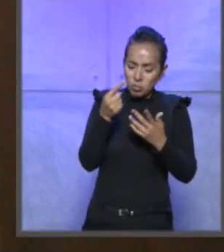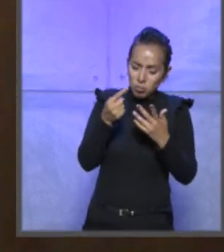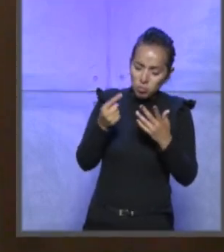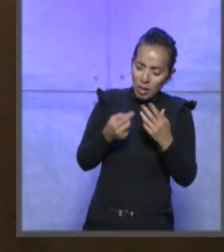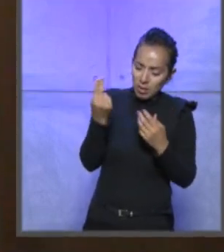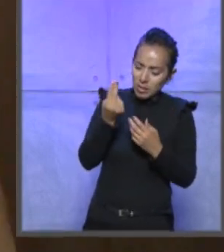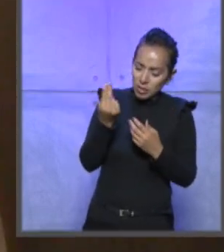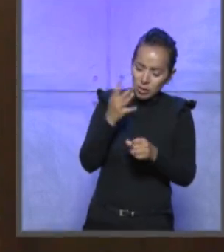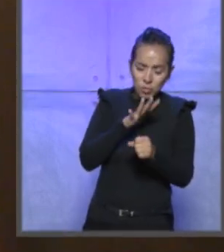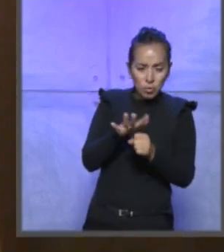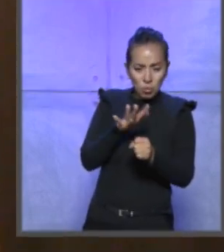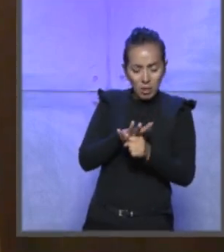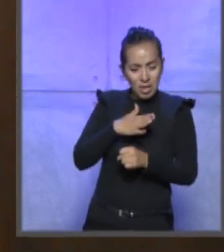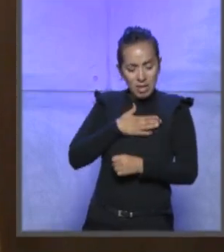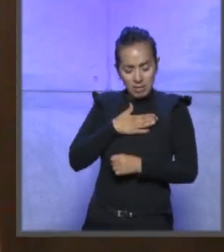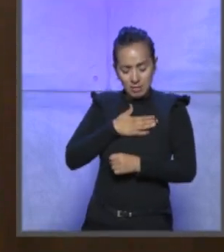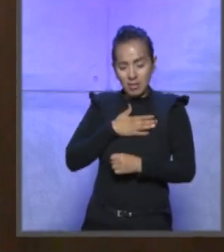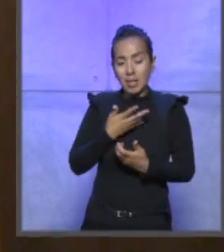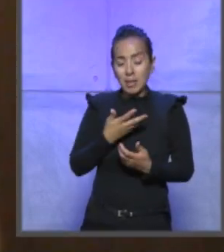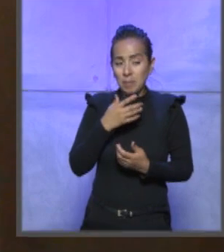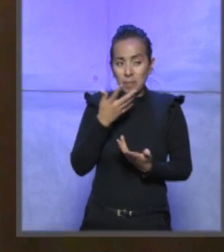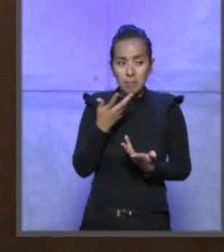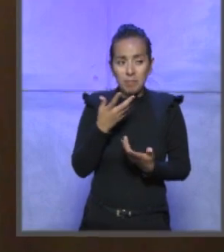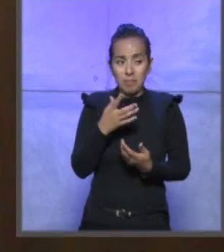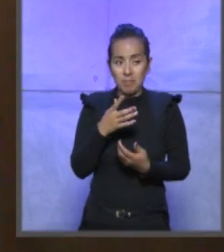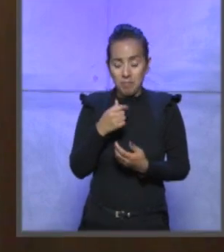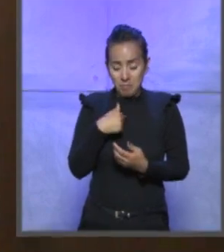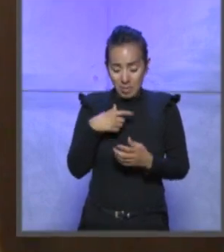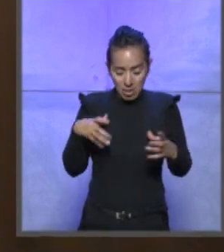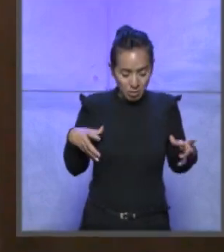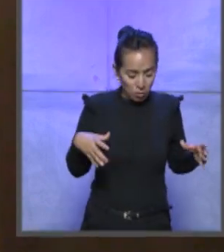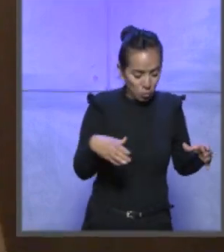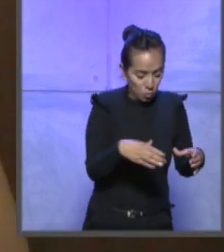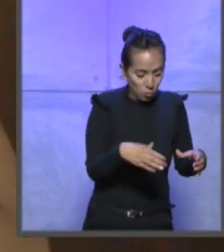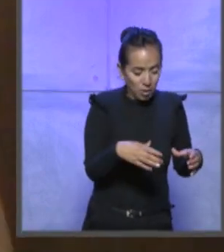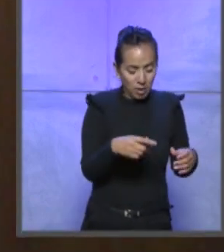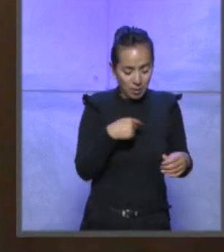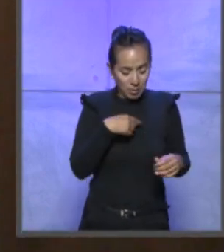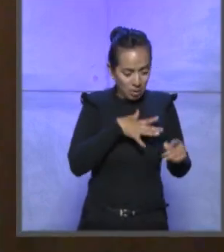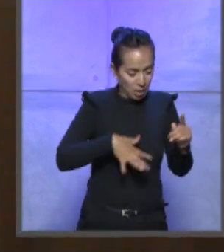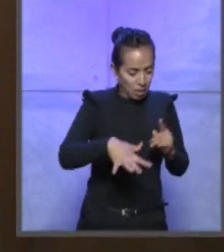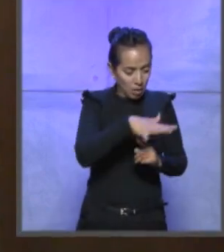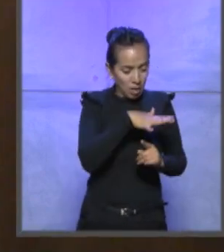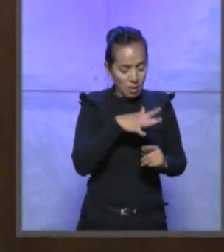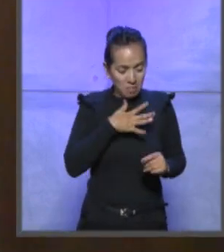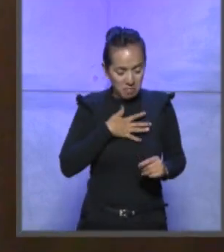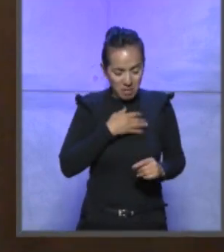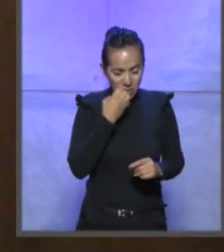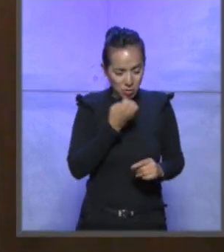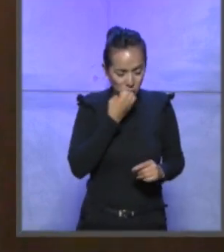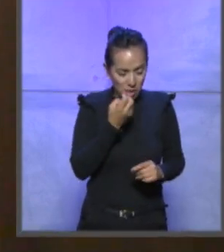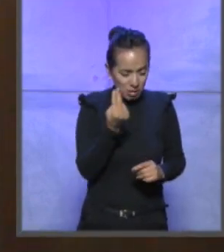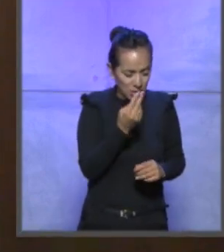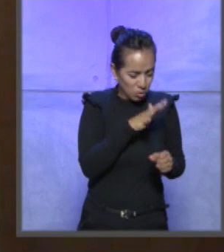mencionar las necesidades que yo tengo individualmente, las necesidades que hay en mi comunidad, en mi contexto, en mi